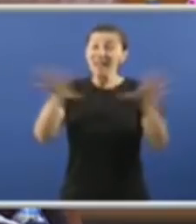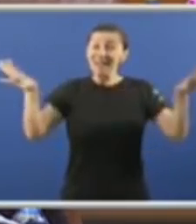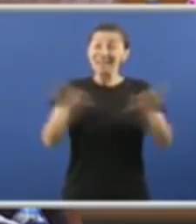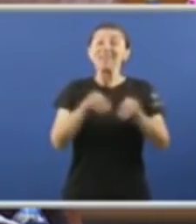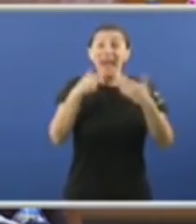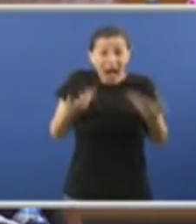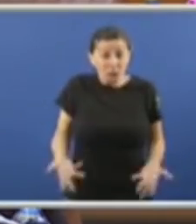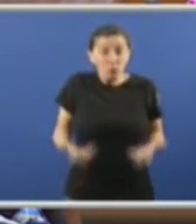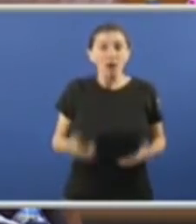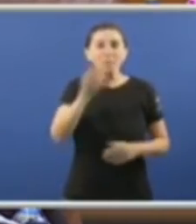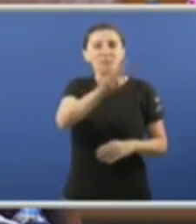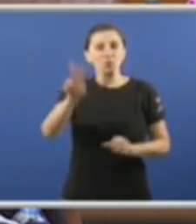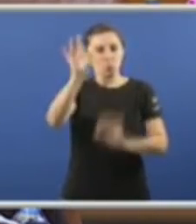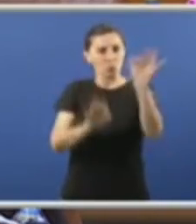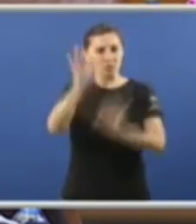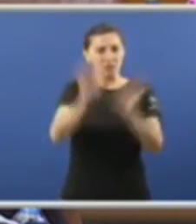hai